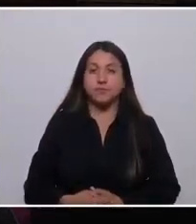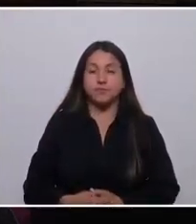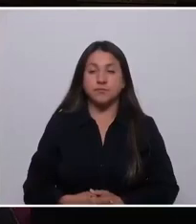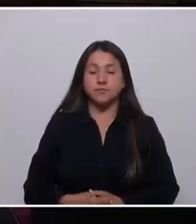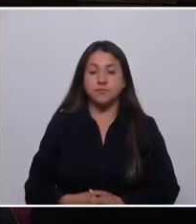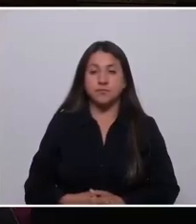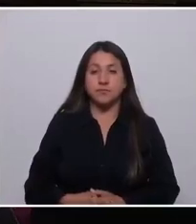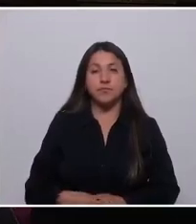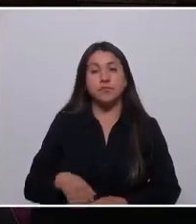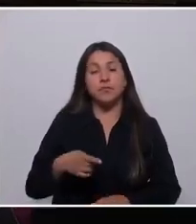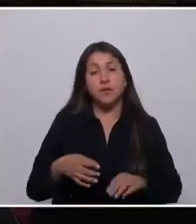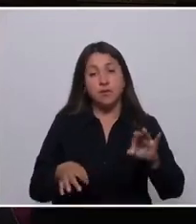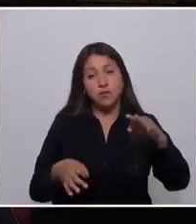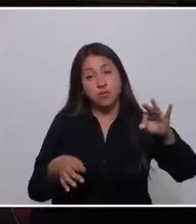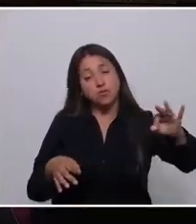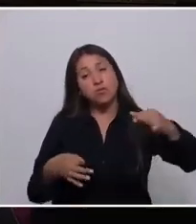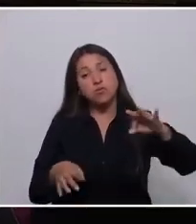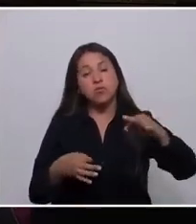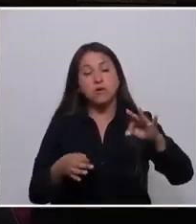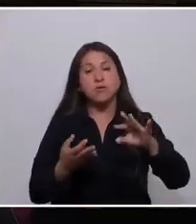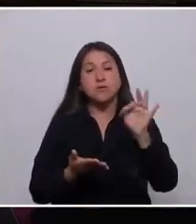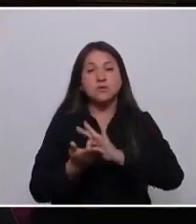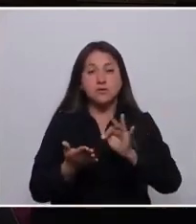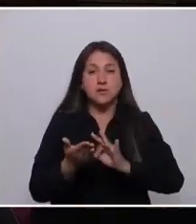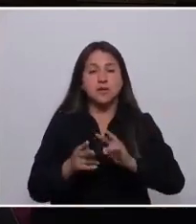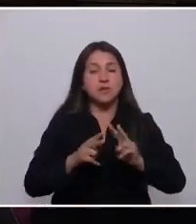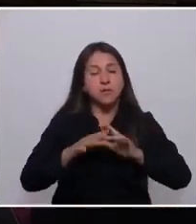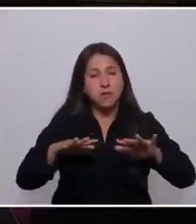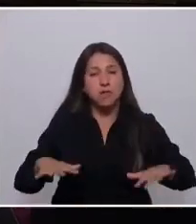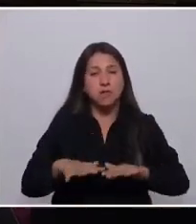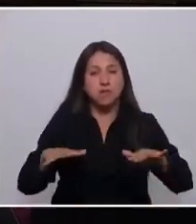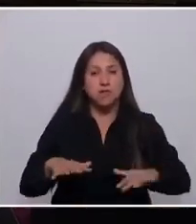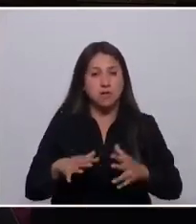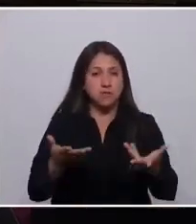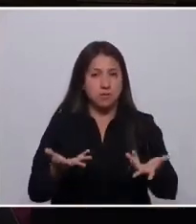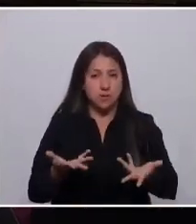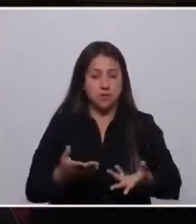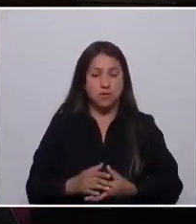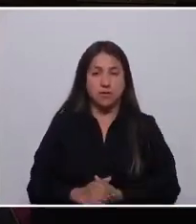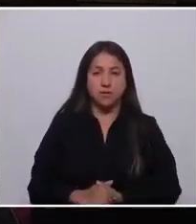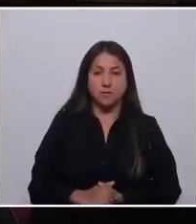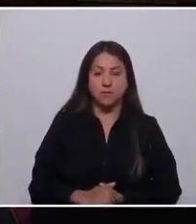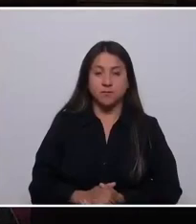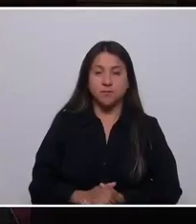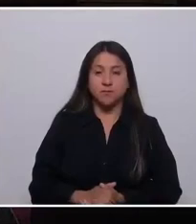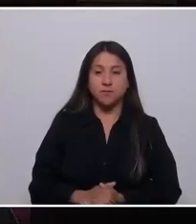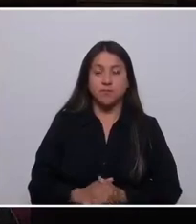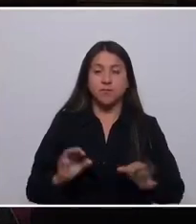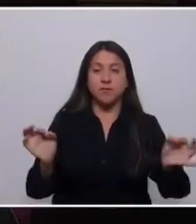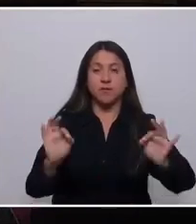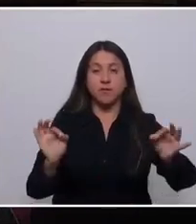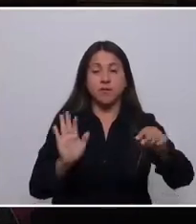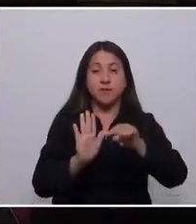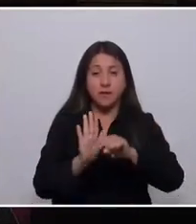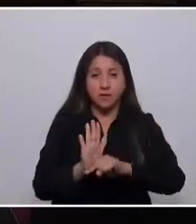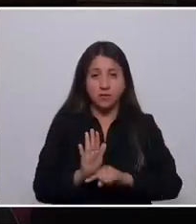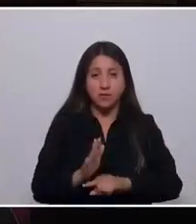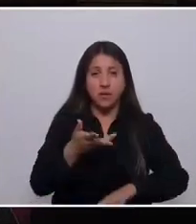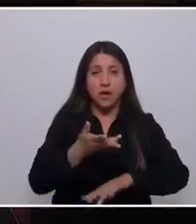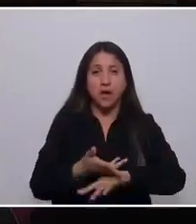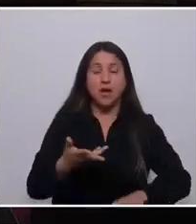Respecto de este documento, la Secretaría hizo un esfuerzo por determinar las indicaciones que mantienen